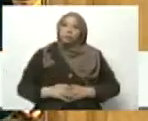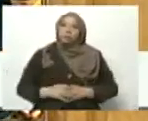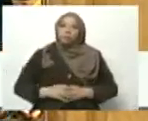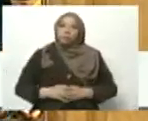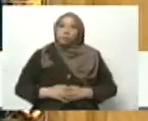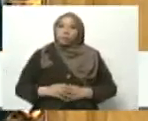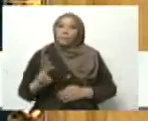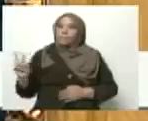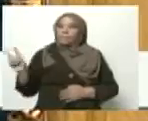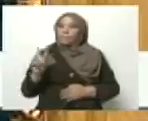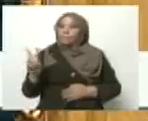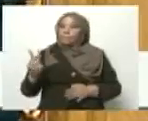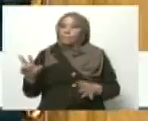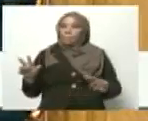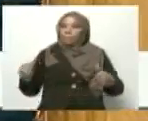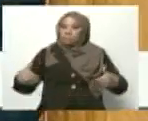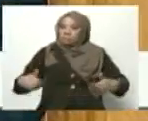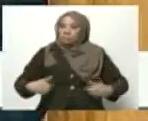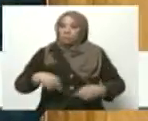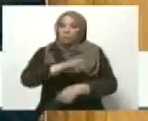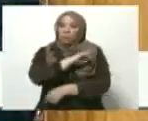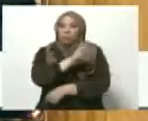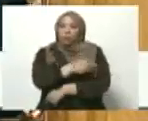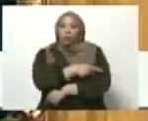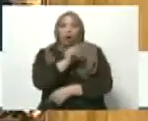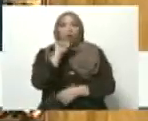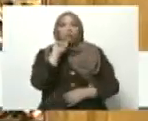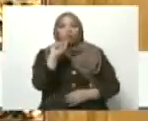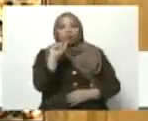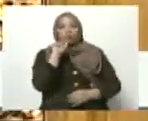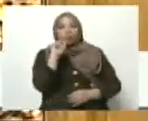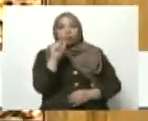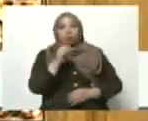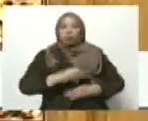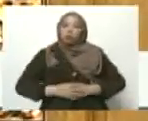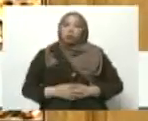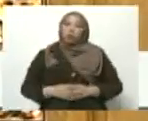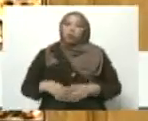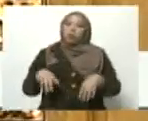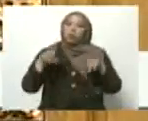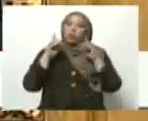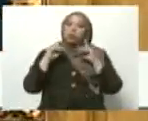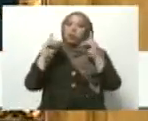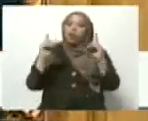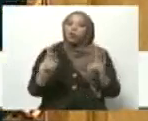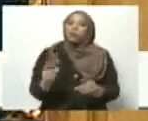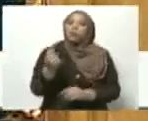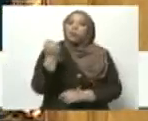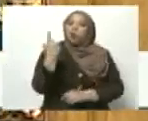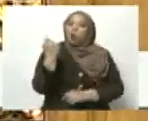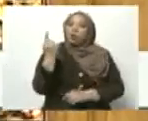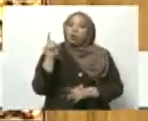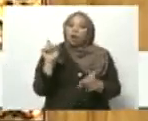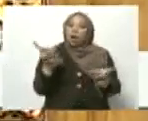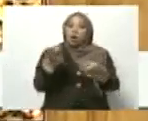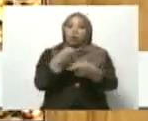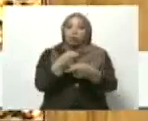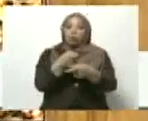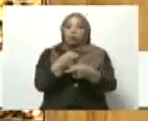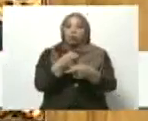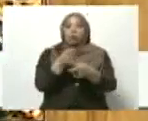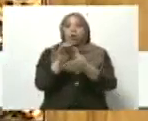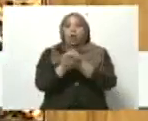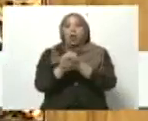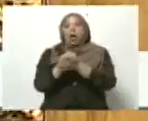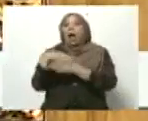por qué no nos enervamos más de esto, ¿no? Pero el punto es que él tomó la decisión el 11 de agosto. Le dijo a Bolton,